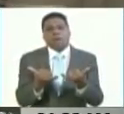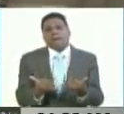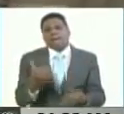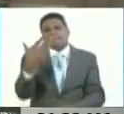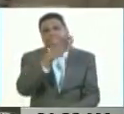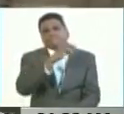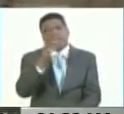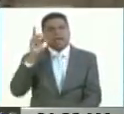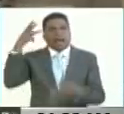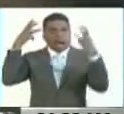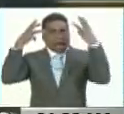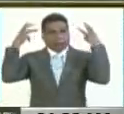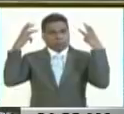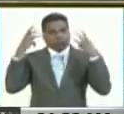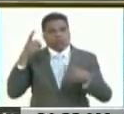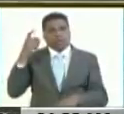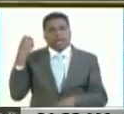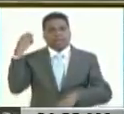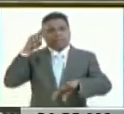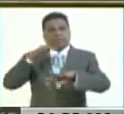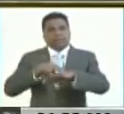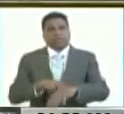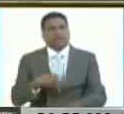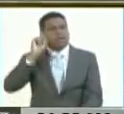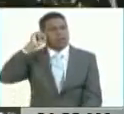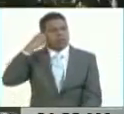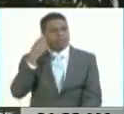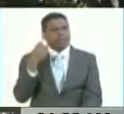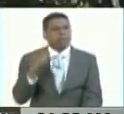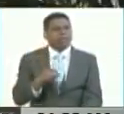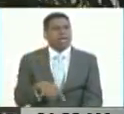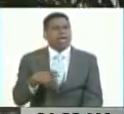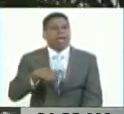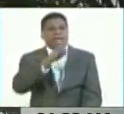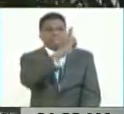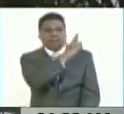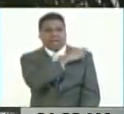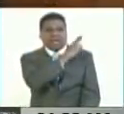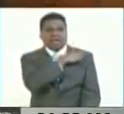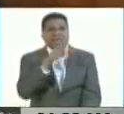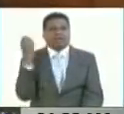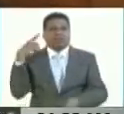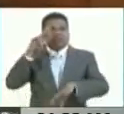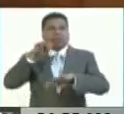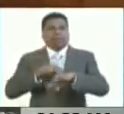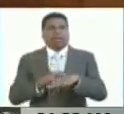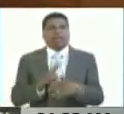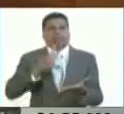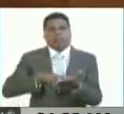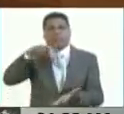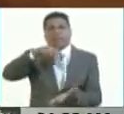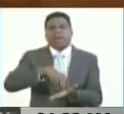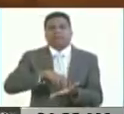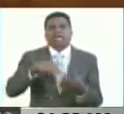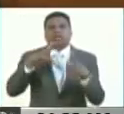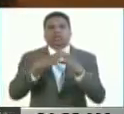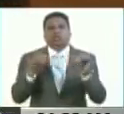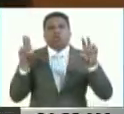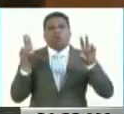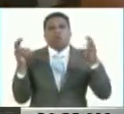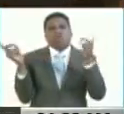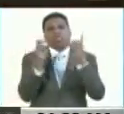Henry Ramos Alú. Recordemos que el presidente del Parlamento ha amenazado con levantarse de la mesa de diálogo